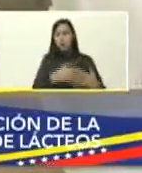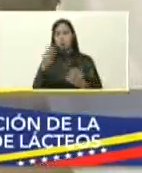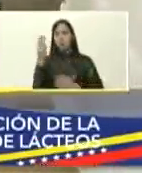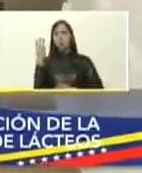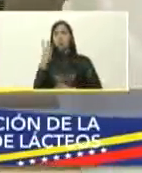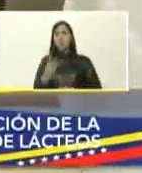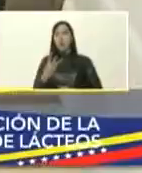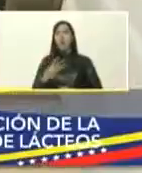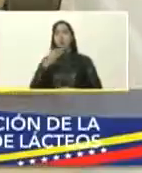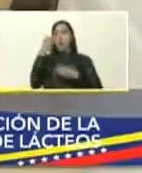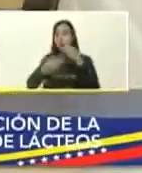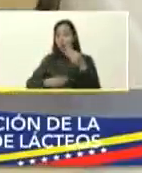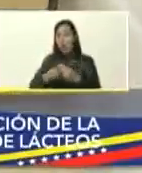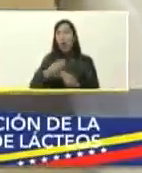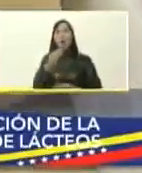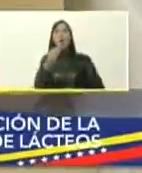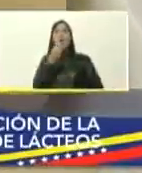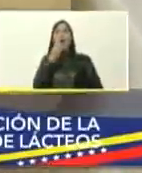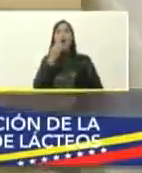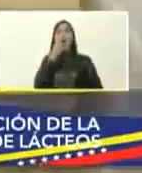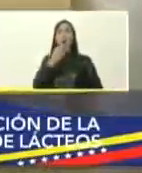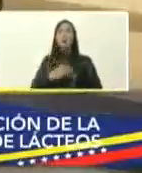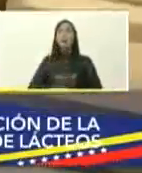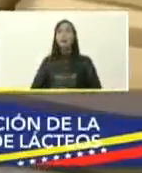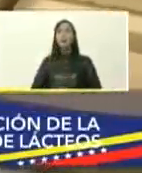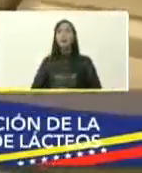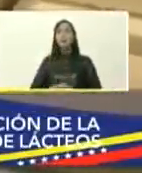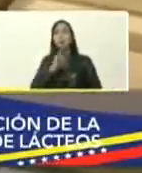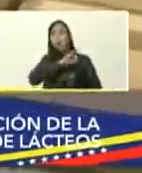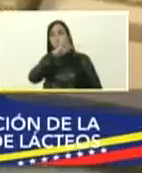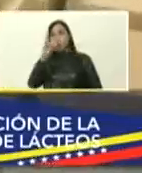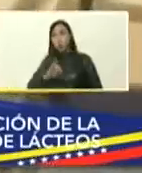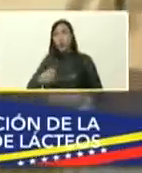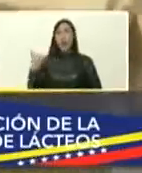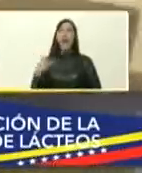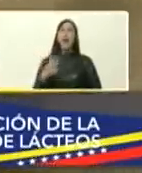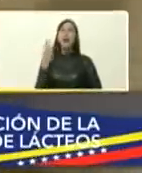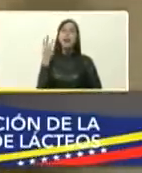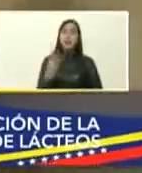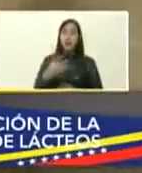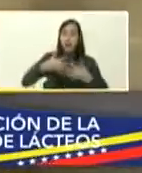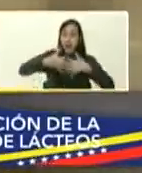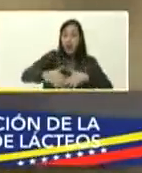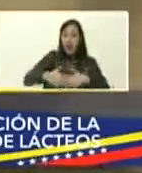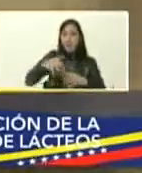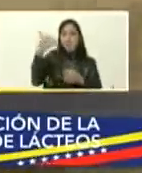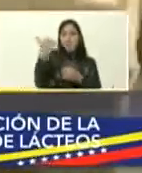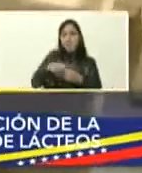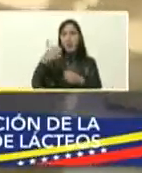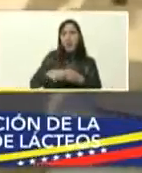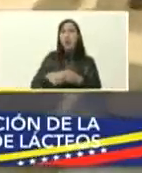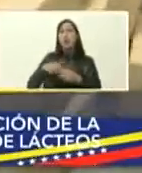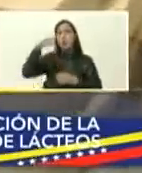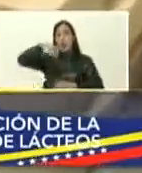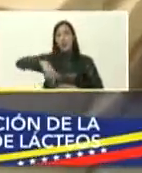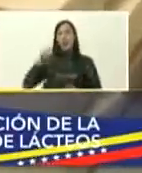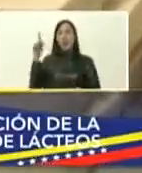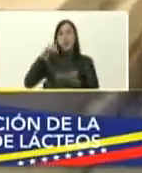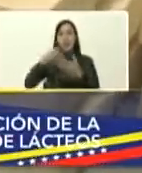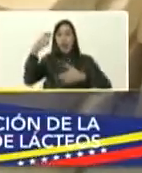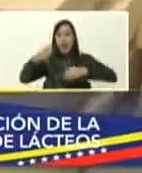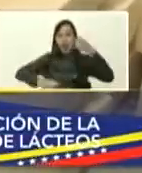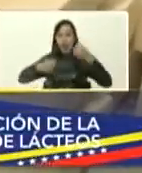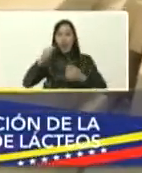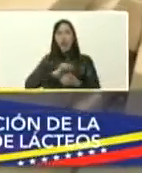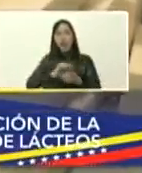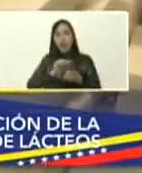de fabricación de alimentos, tres en el estado Zulia, esta aquí en Maracaibo, que donde procesamos leche y producimos